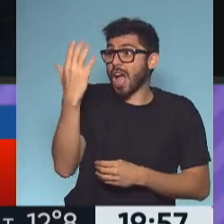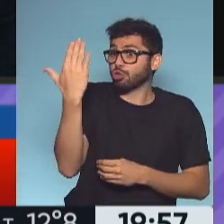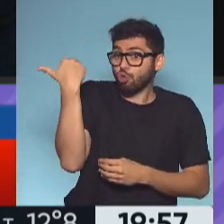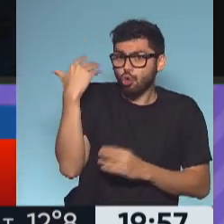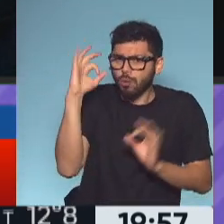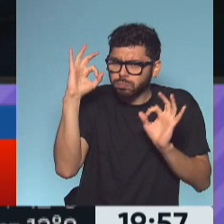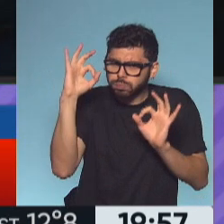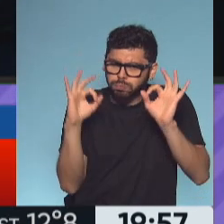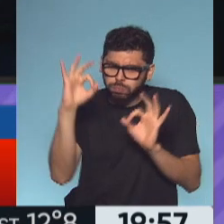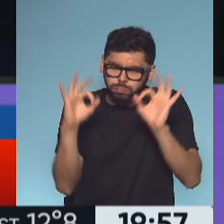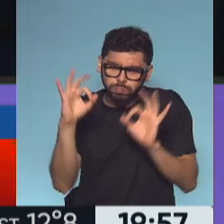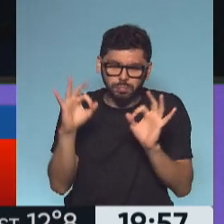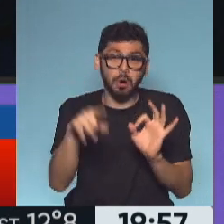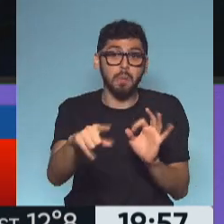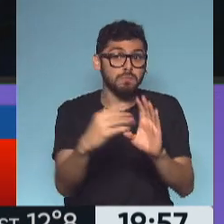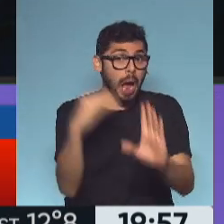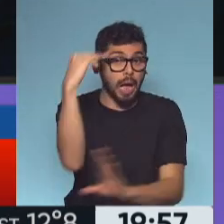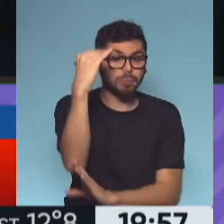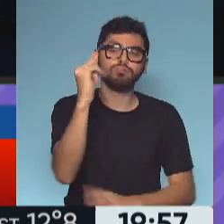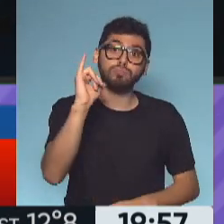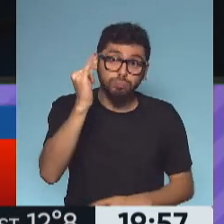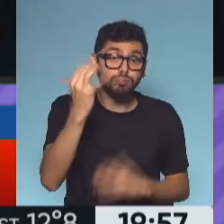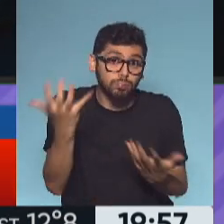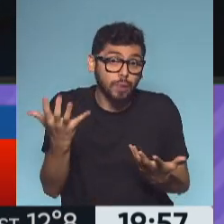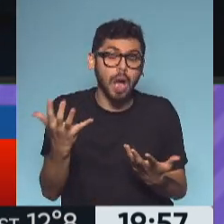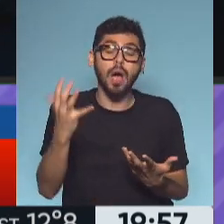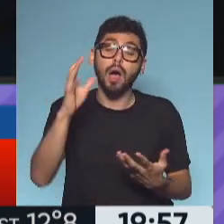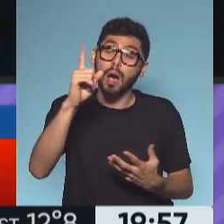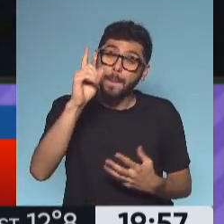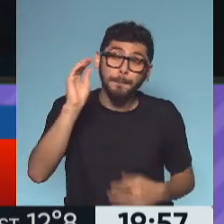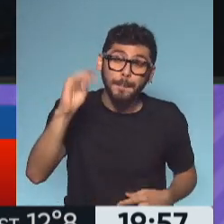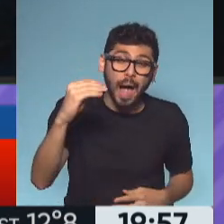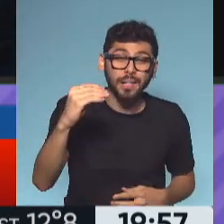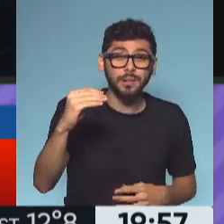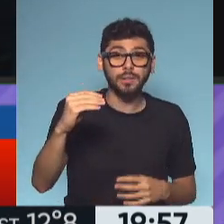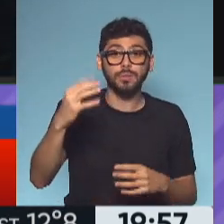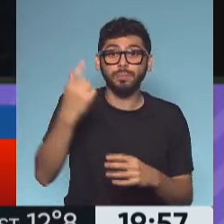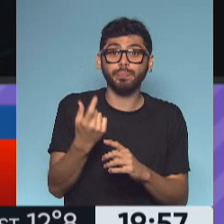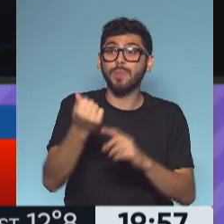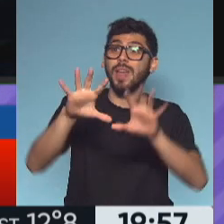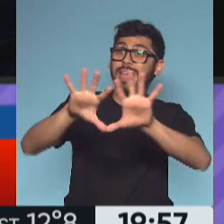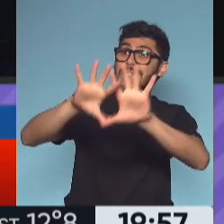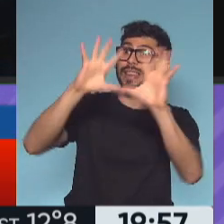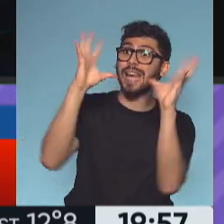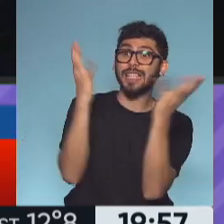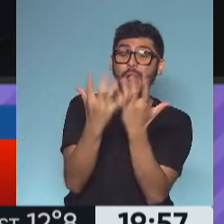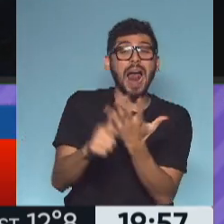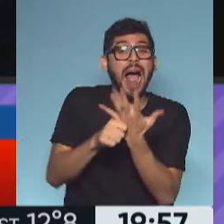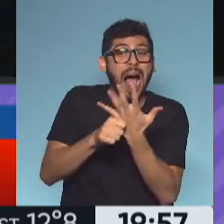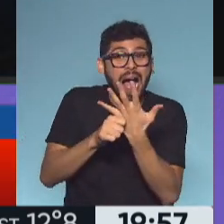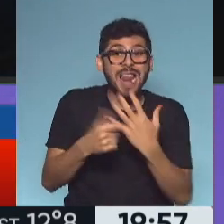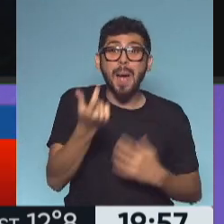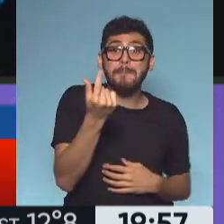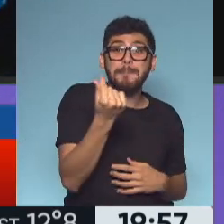meses. Por supuesto, y además tenemos el segundo mejor precio internacional de la carne